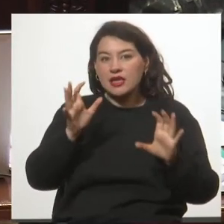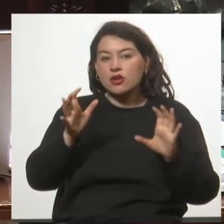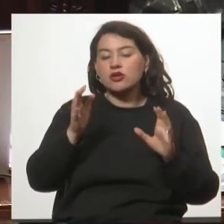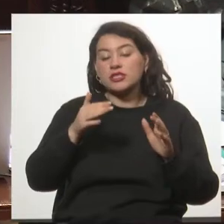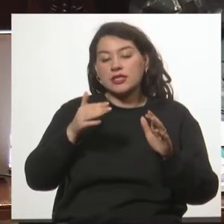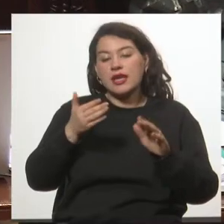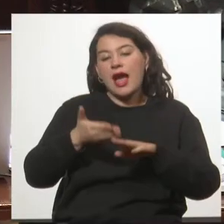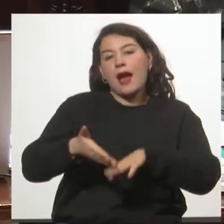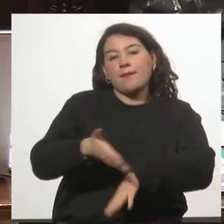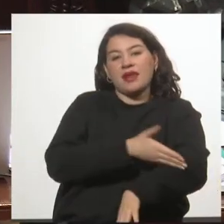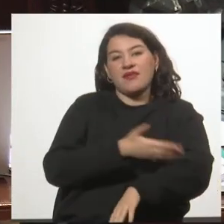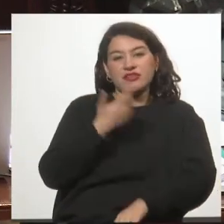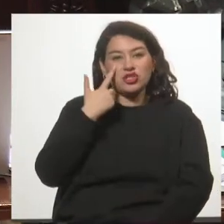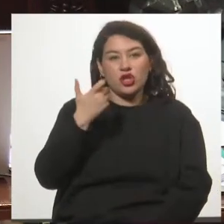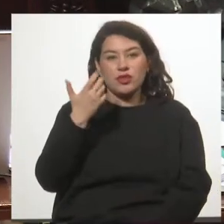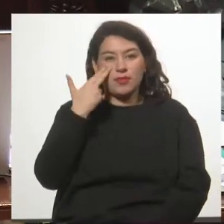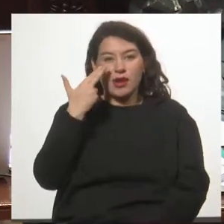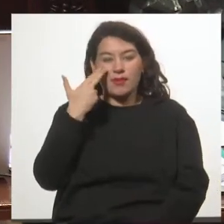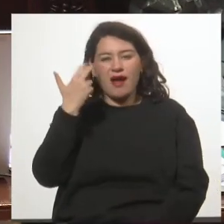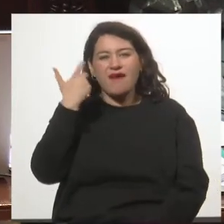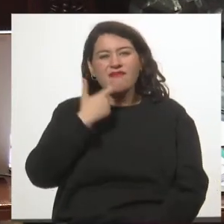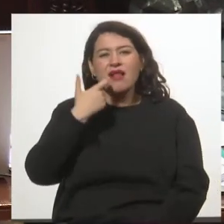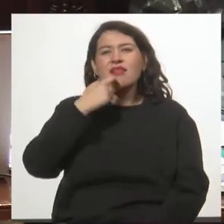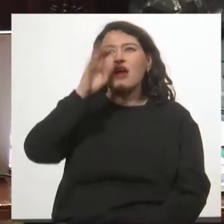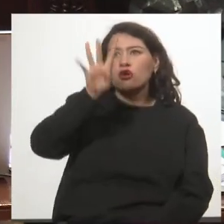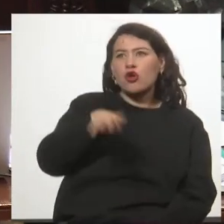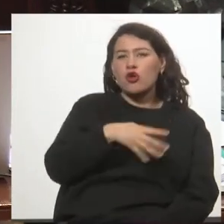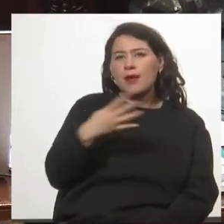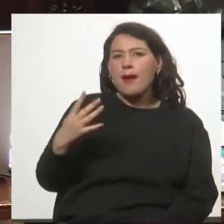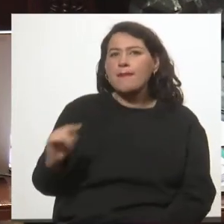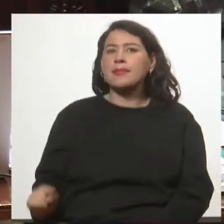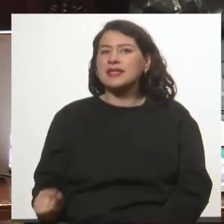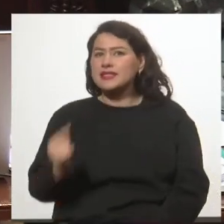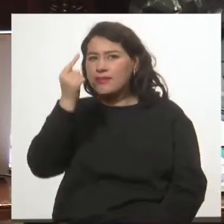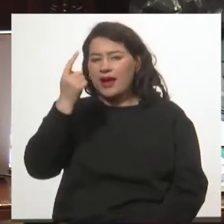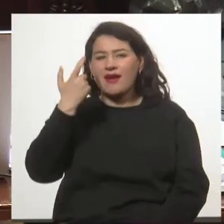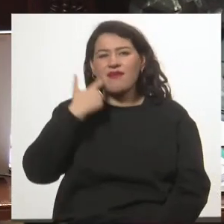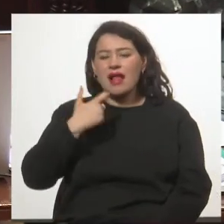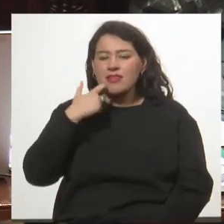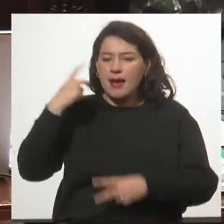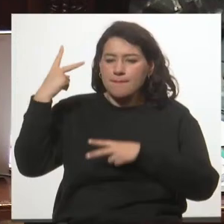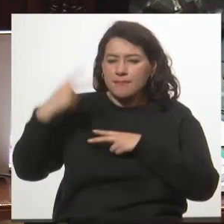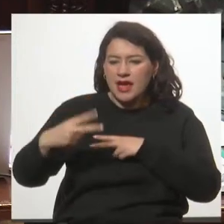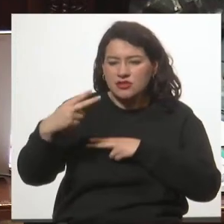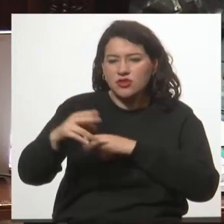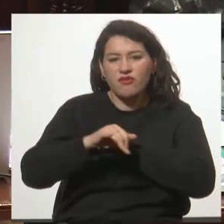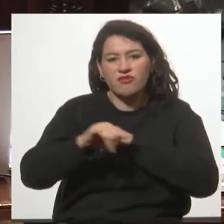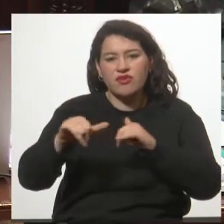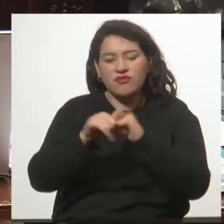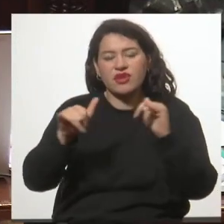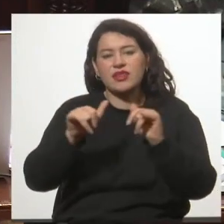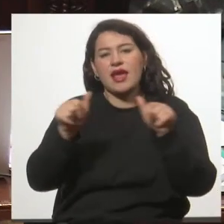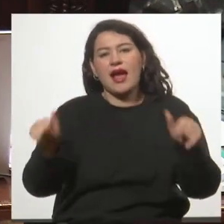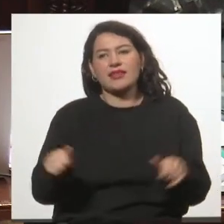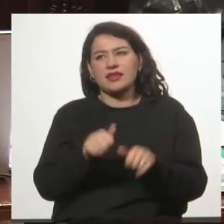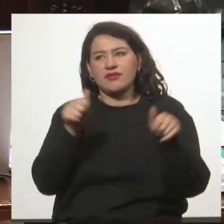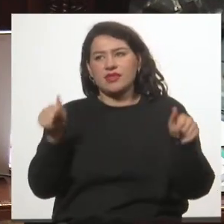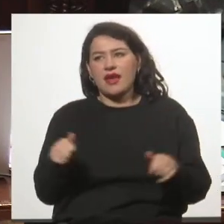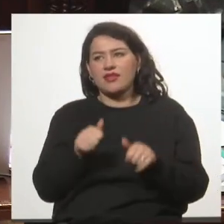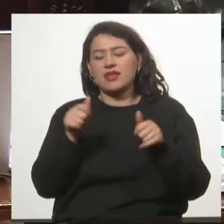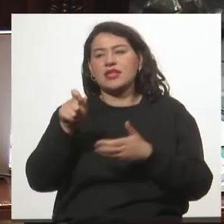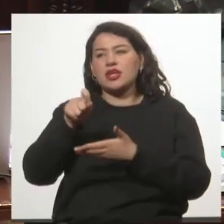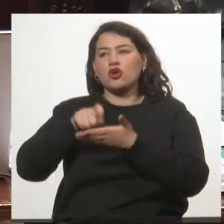problemas falta de cronograma maestro en definición de plazos para las tareas actividades y